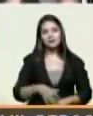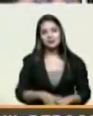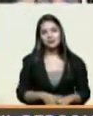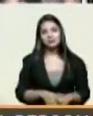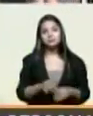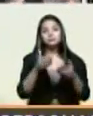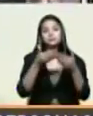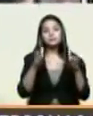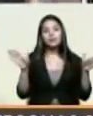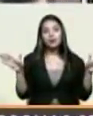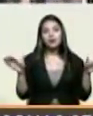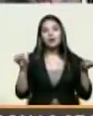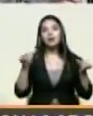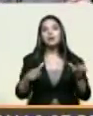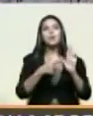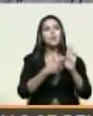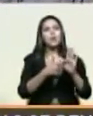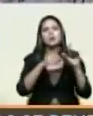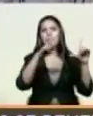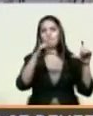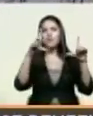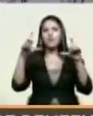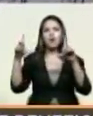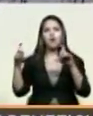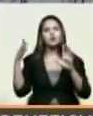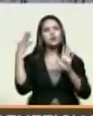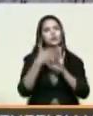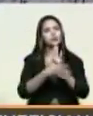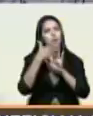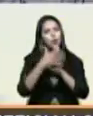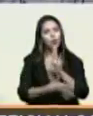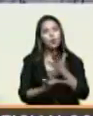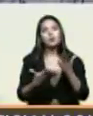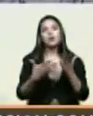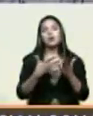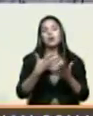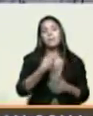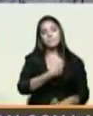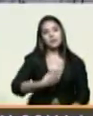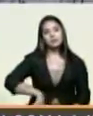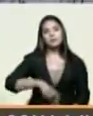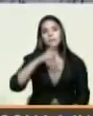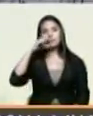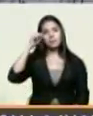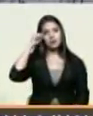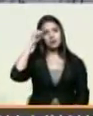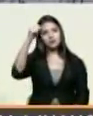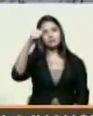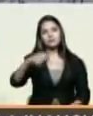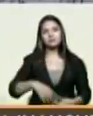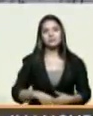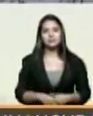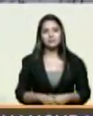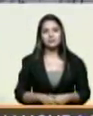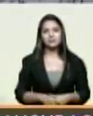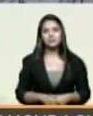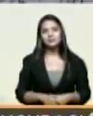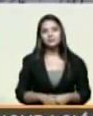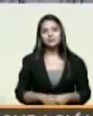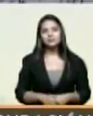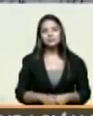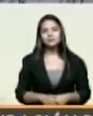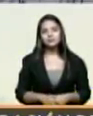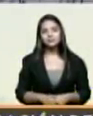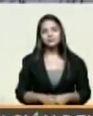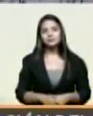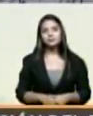a inaugurar una exposición de fotos sobre nuestro querido presidente Nicolás Maduro. Y yo quiero hacerle